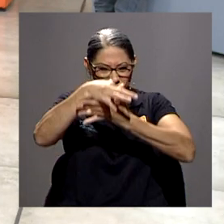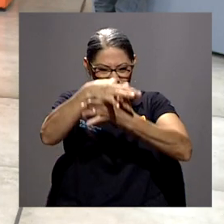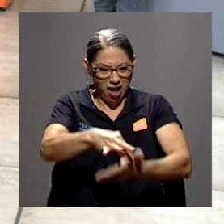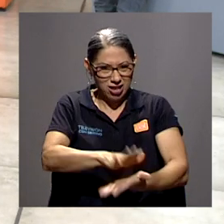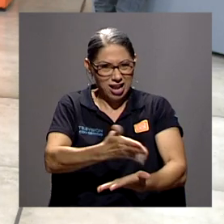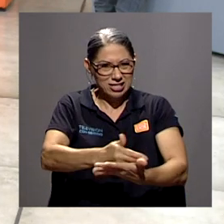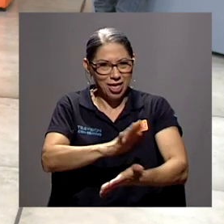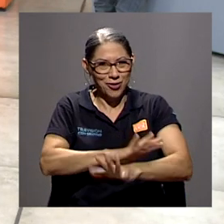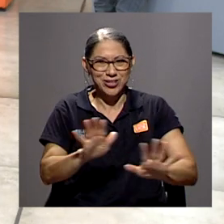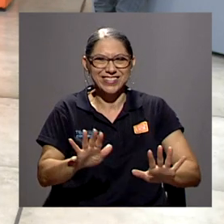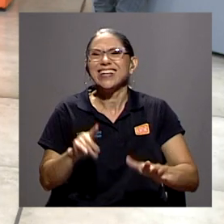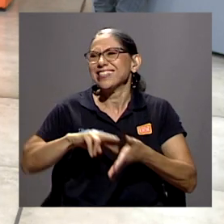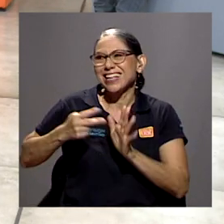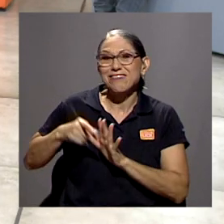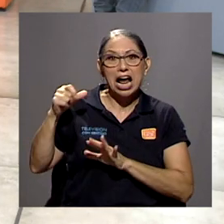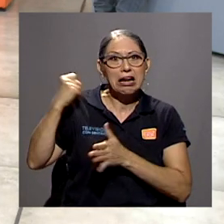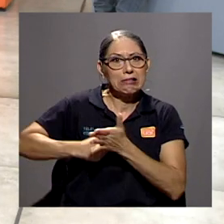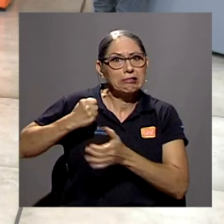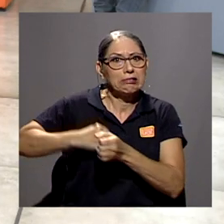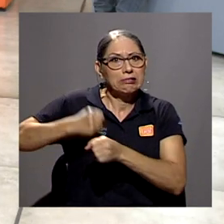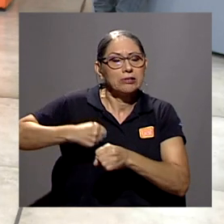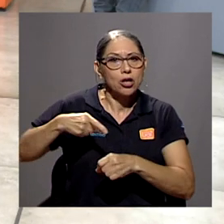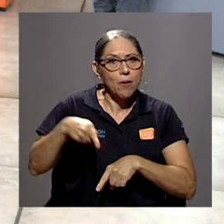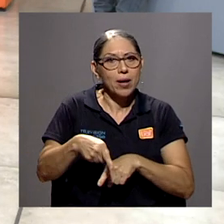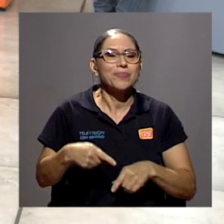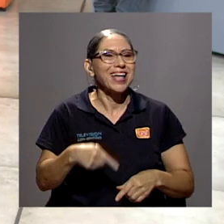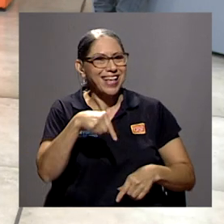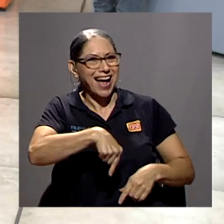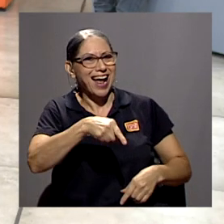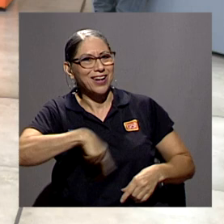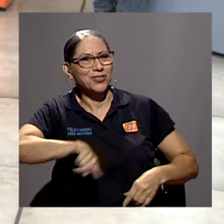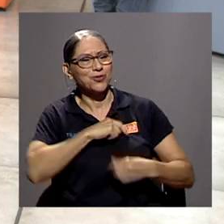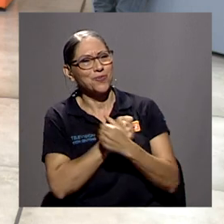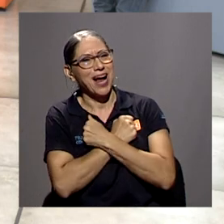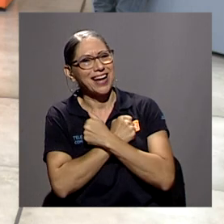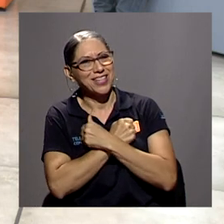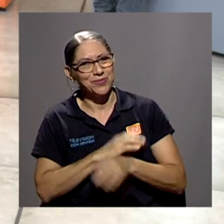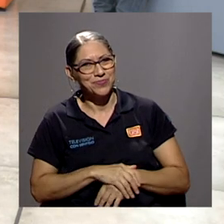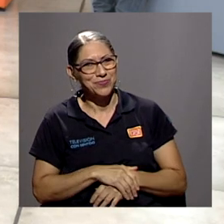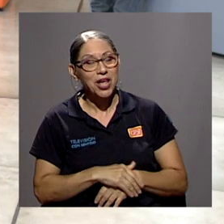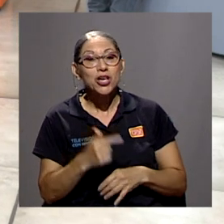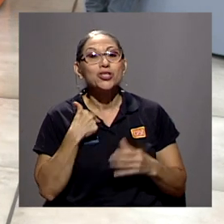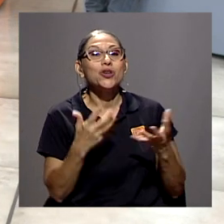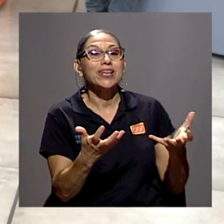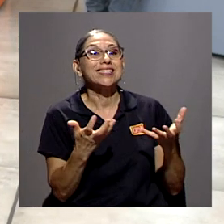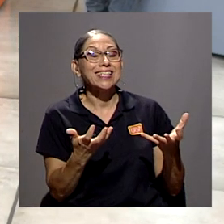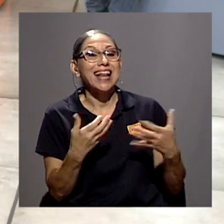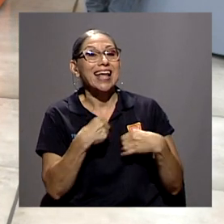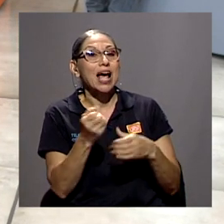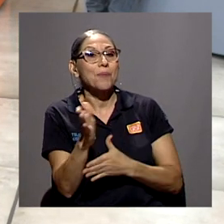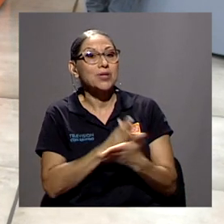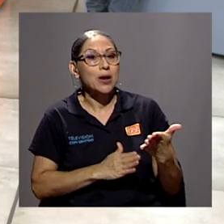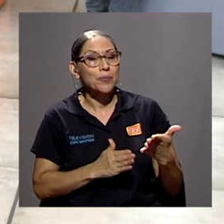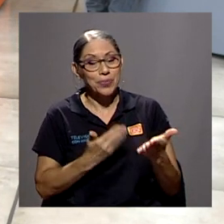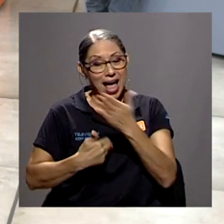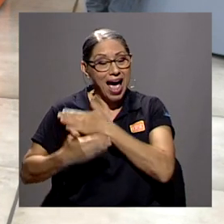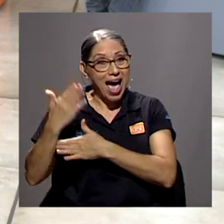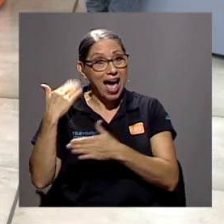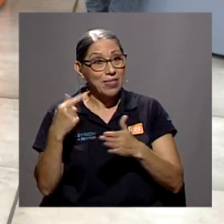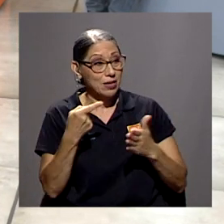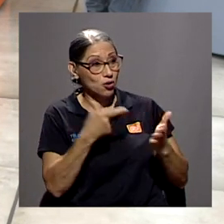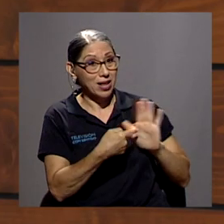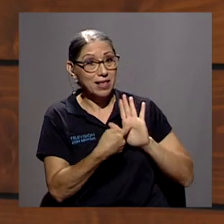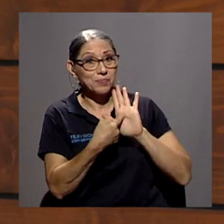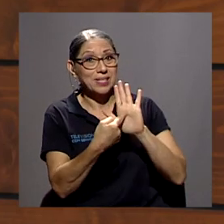acá en canarias tenemos mucho cariño y yo quisiera que hagamos un ejercicio ahora donde diles presentado a ustedes cualitativamente